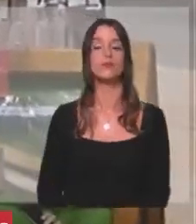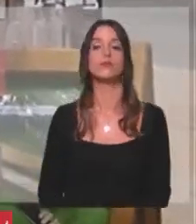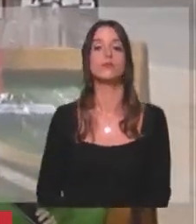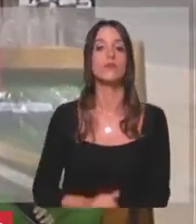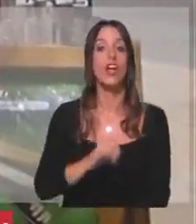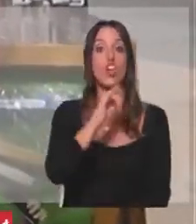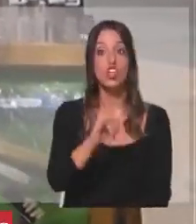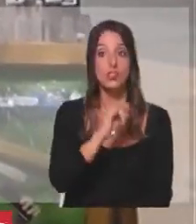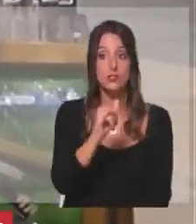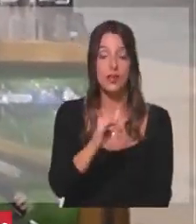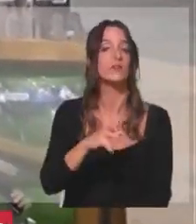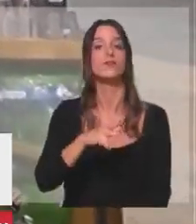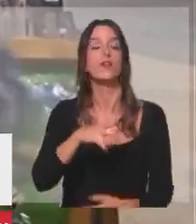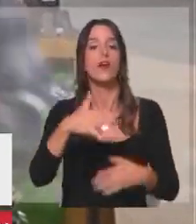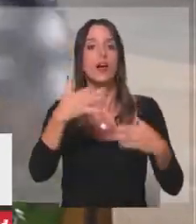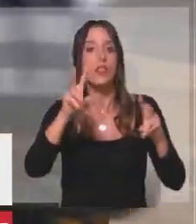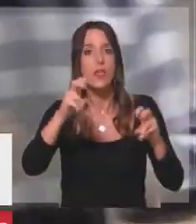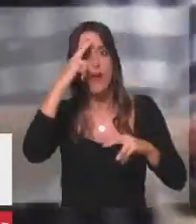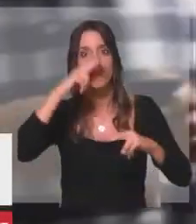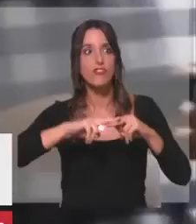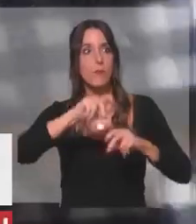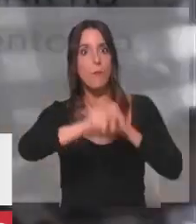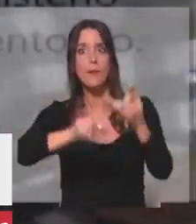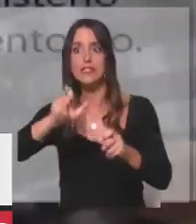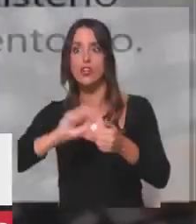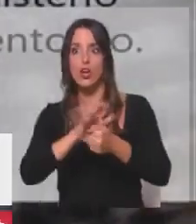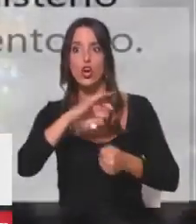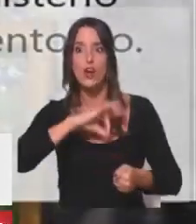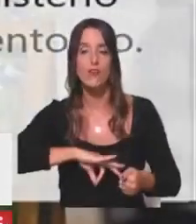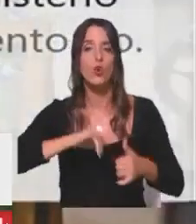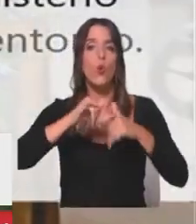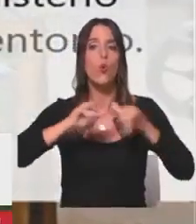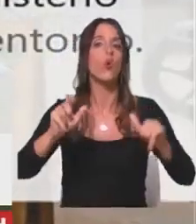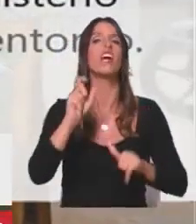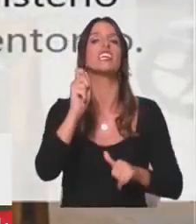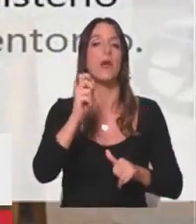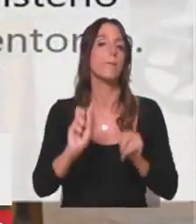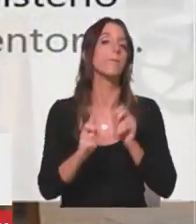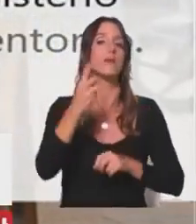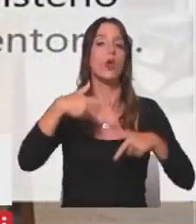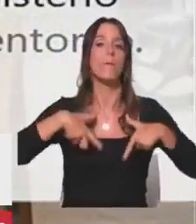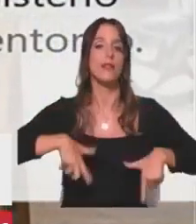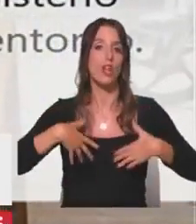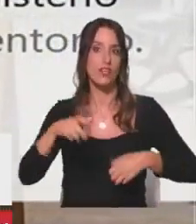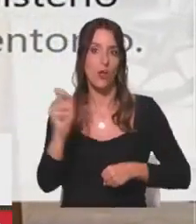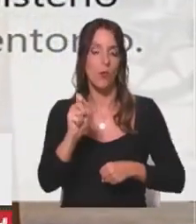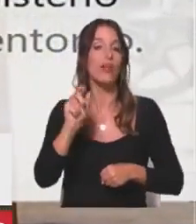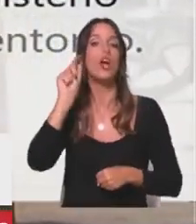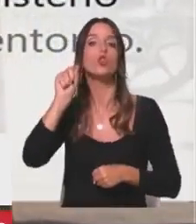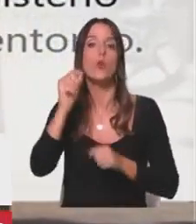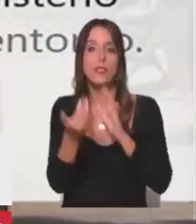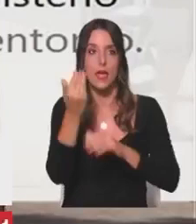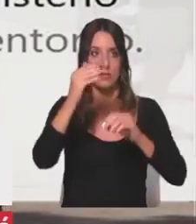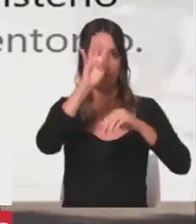La noticia de la existencia de casos de coronavirus en Uruguay fue divulgada por el Ministerio de Salud Pública a través de su cuenta de